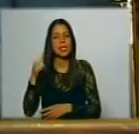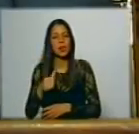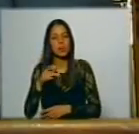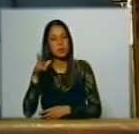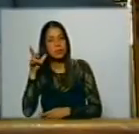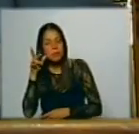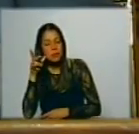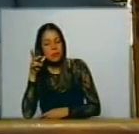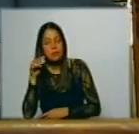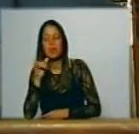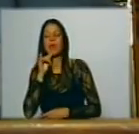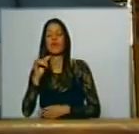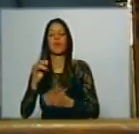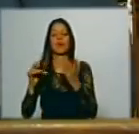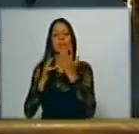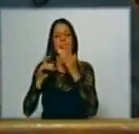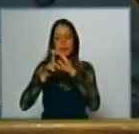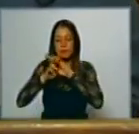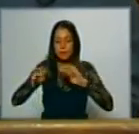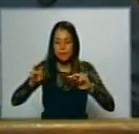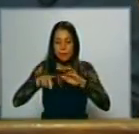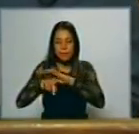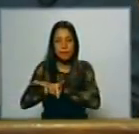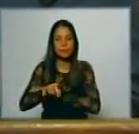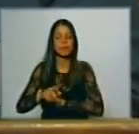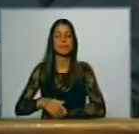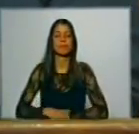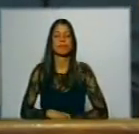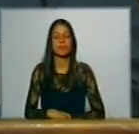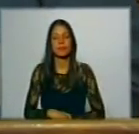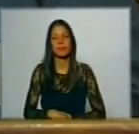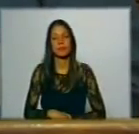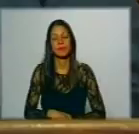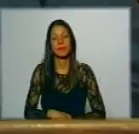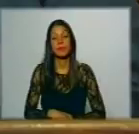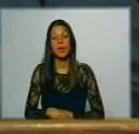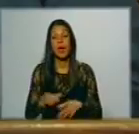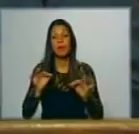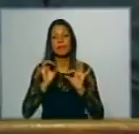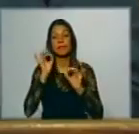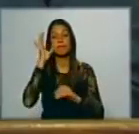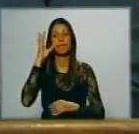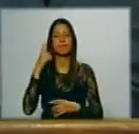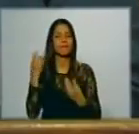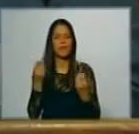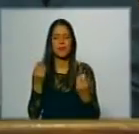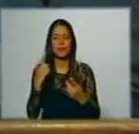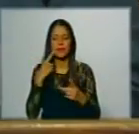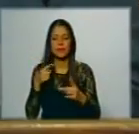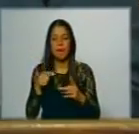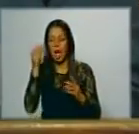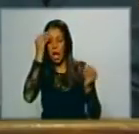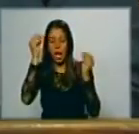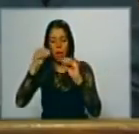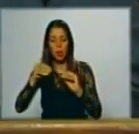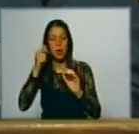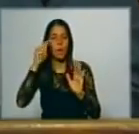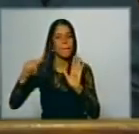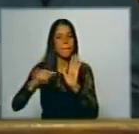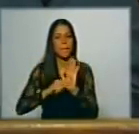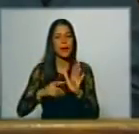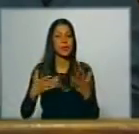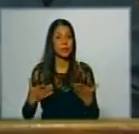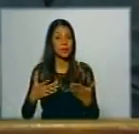una fuente técnica y científicamente válida. Los criterios para los precios tendrán siempre